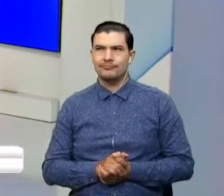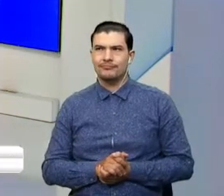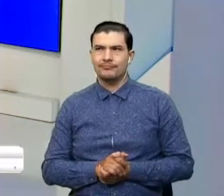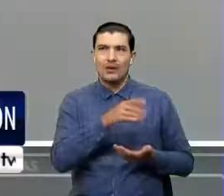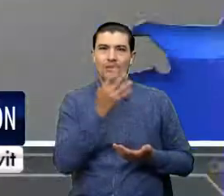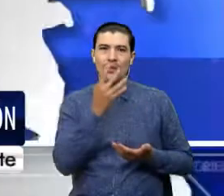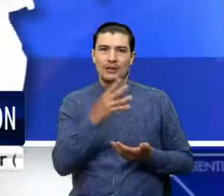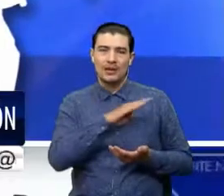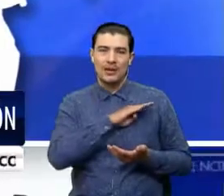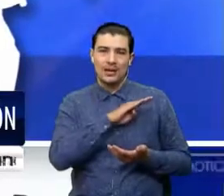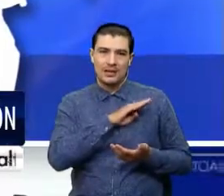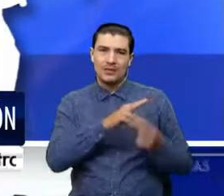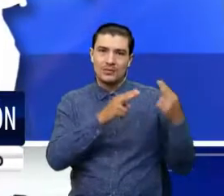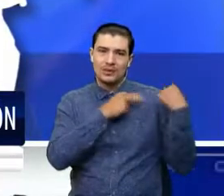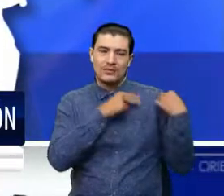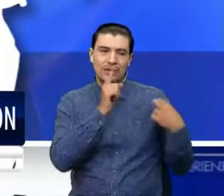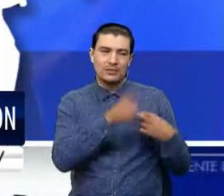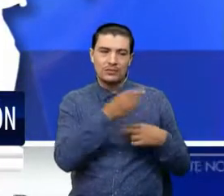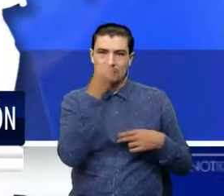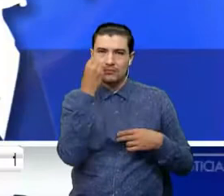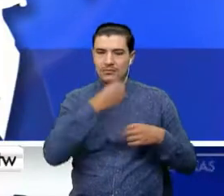Noticias.